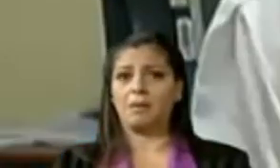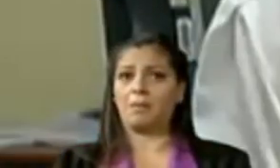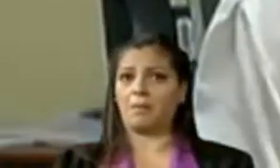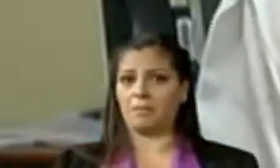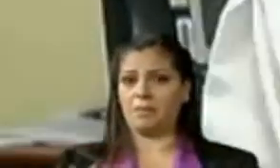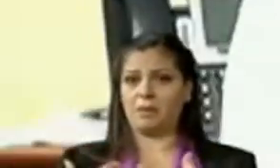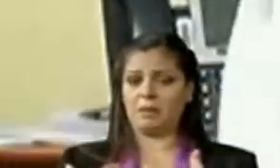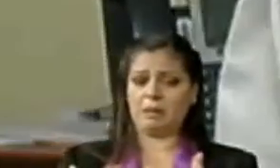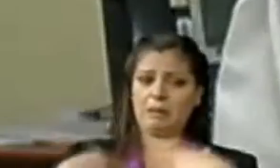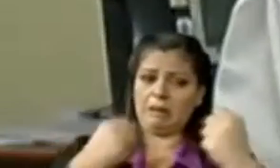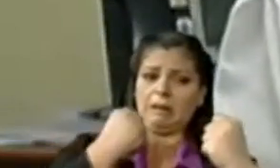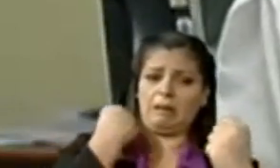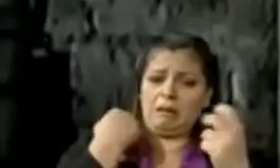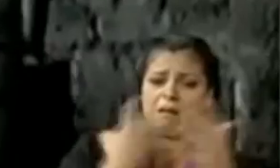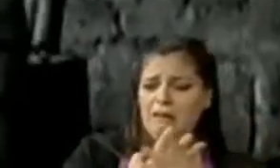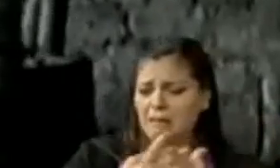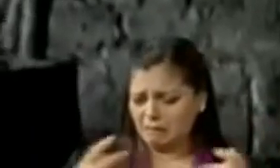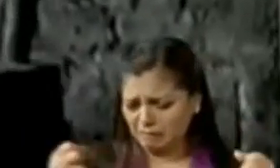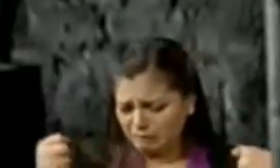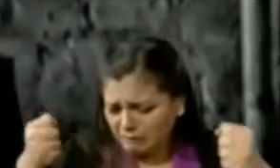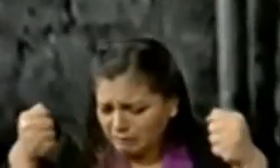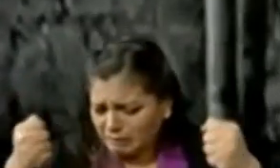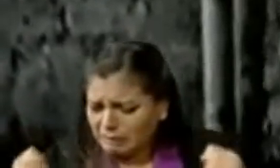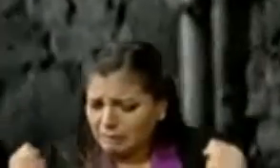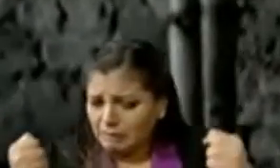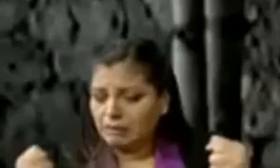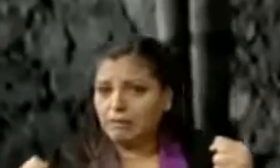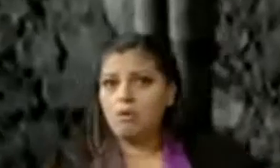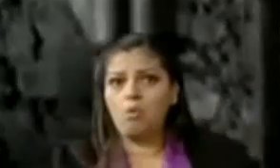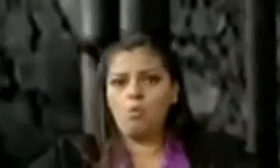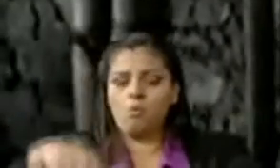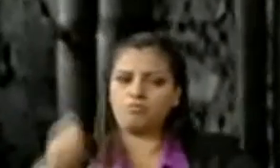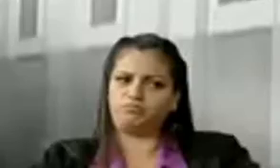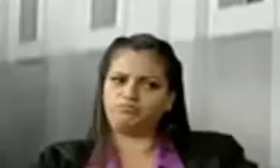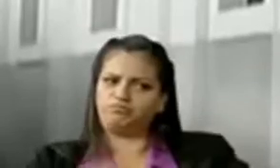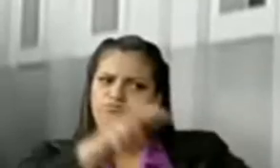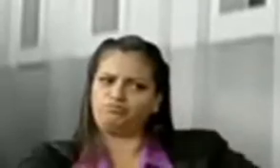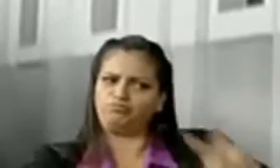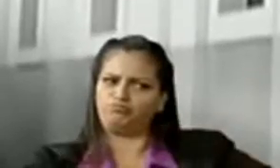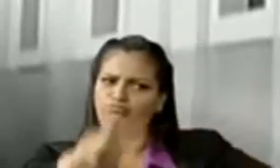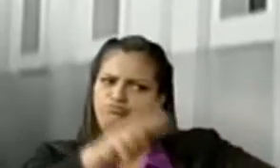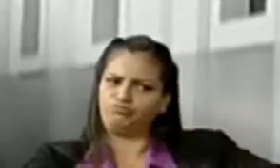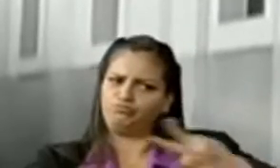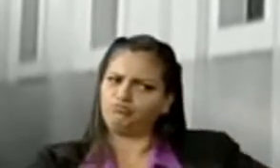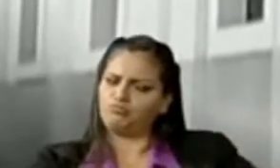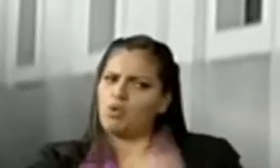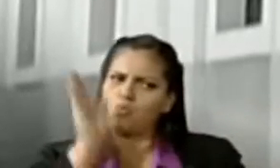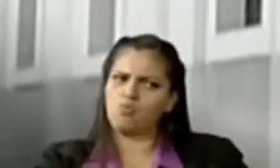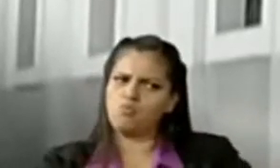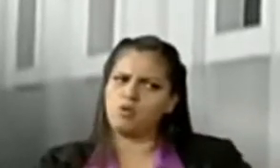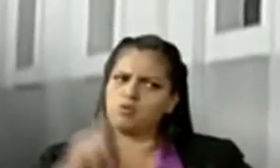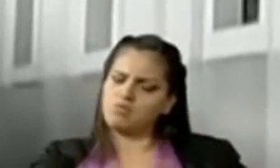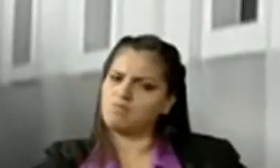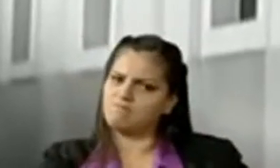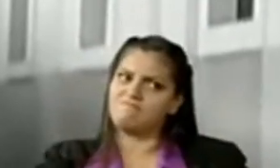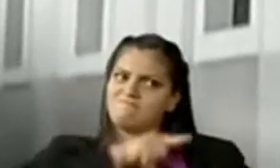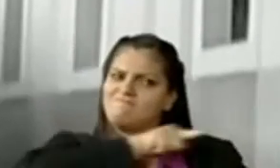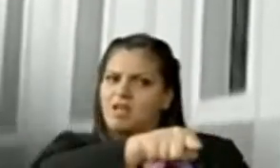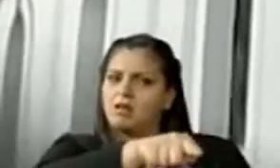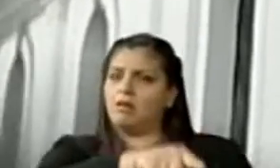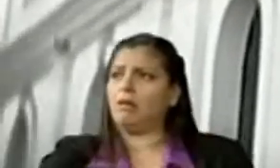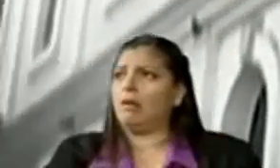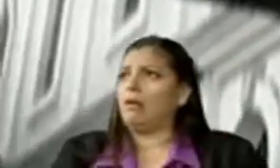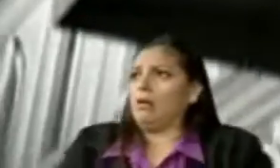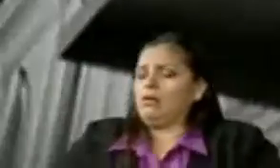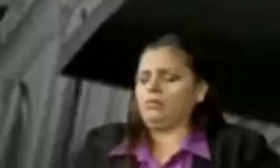donde te condenan, y si te condenan y te encuentran culpable, te disparan. En el paredón. Si te salvaste